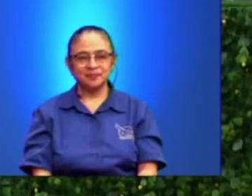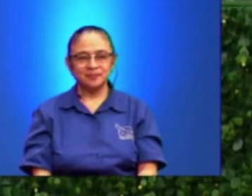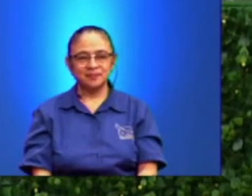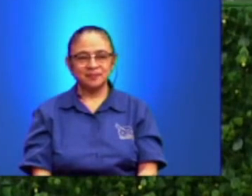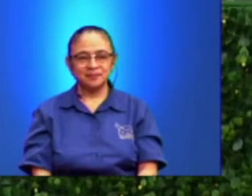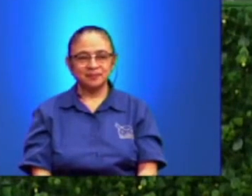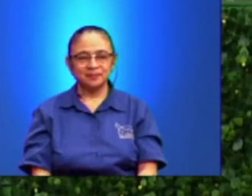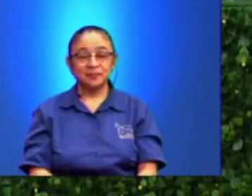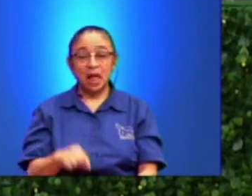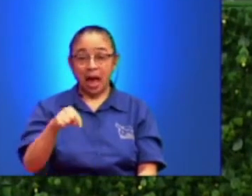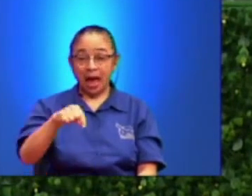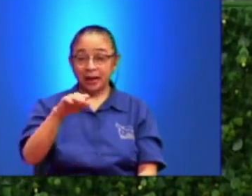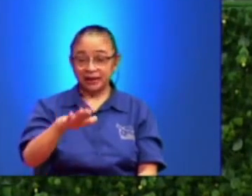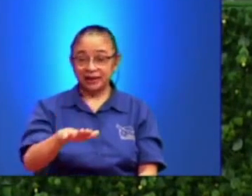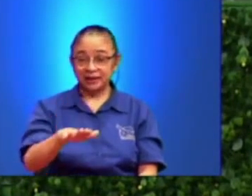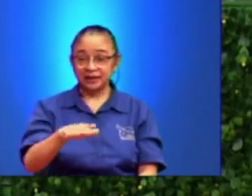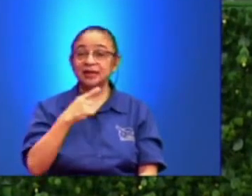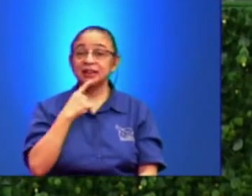aquí